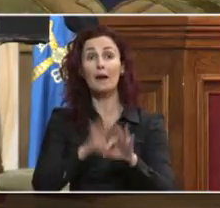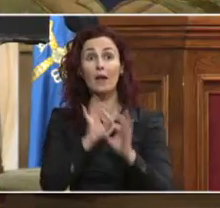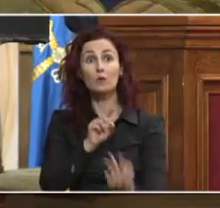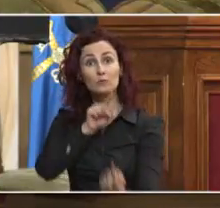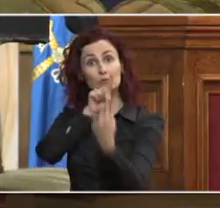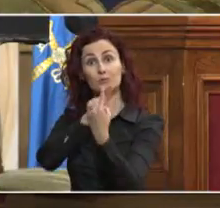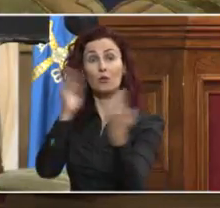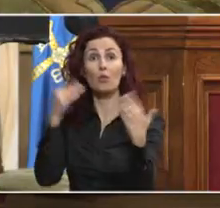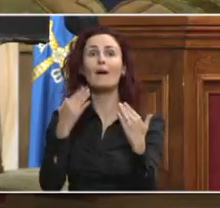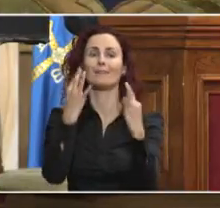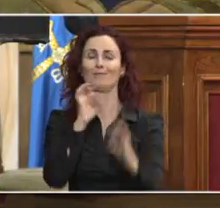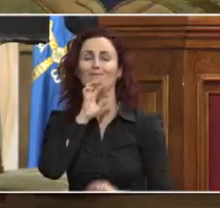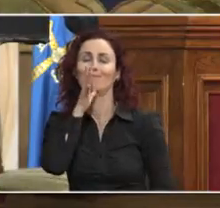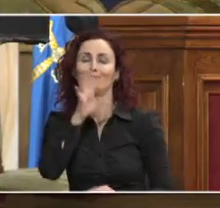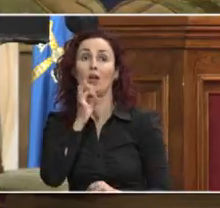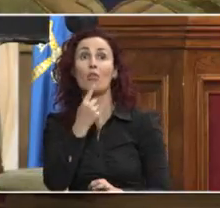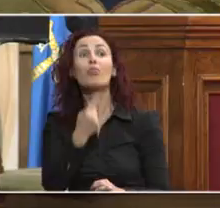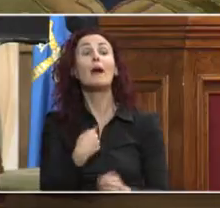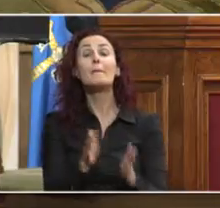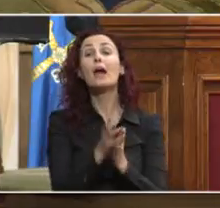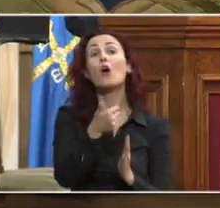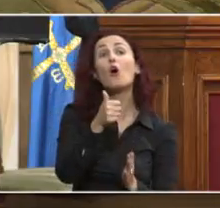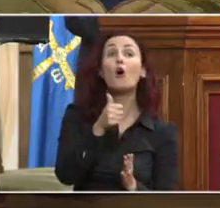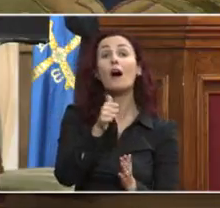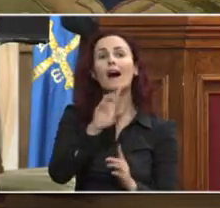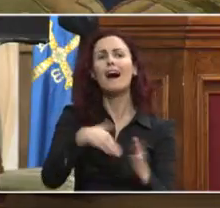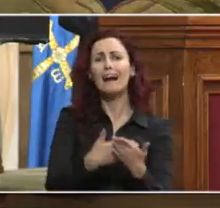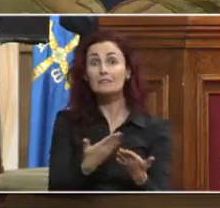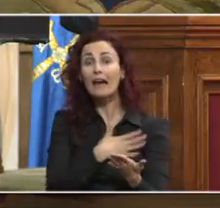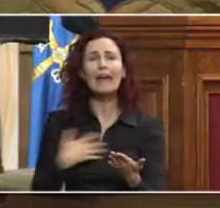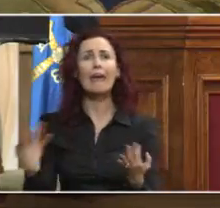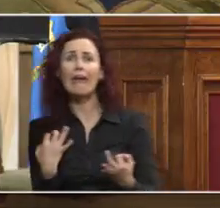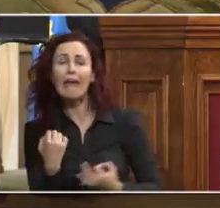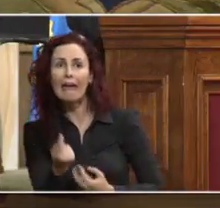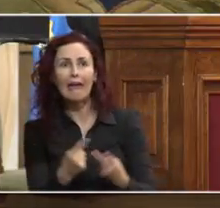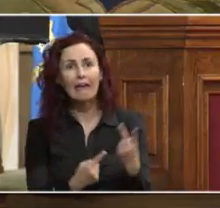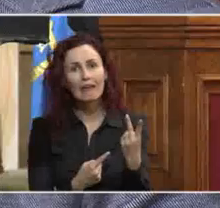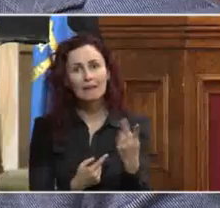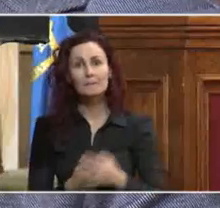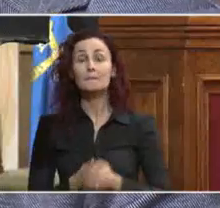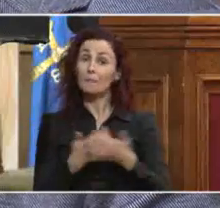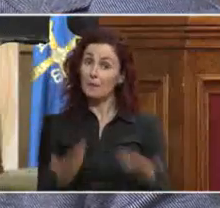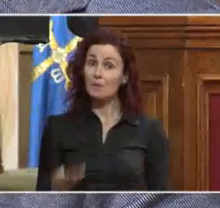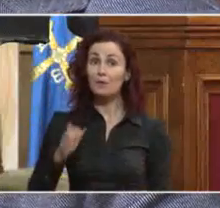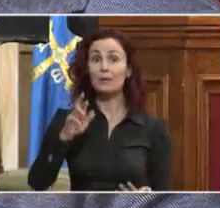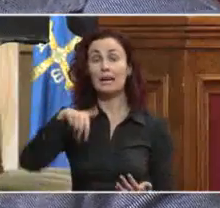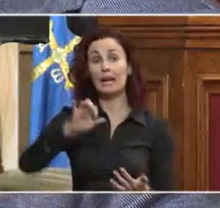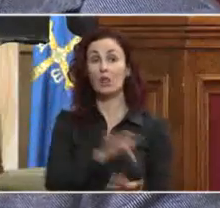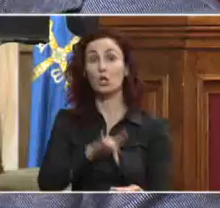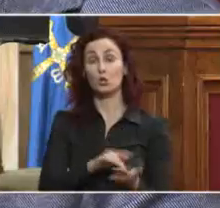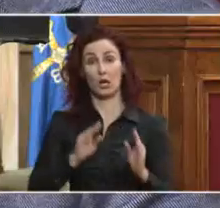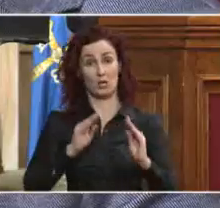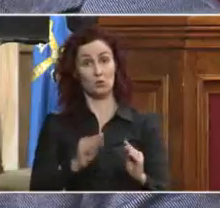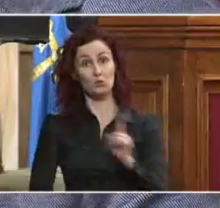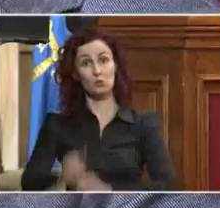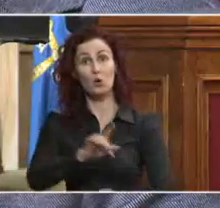lo busca tantas veces, desde el «dígame usted, compañero» hasta el «¿qué quieres que coma, tallarines?». Bernardo sufre este problema cuando